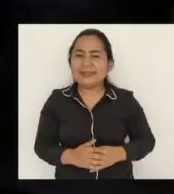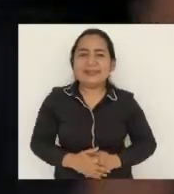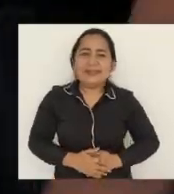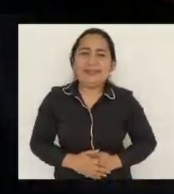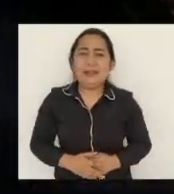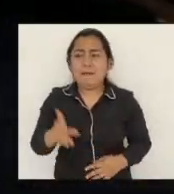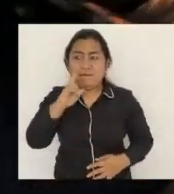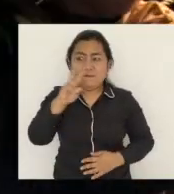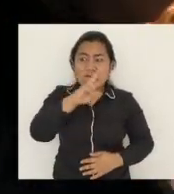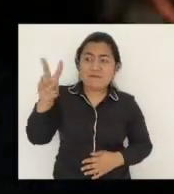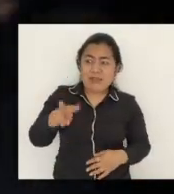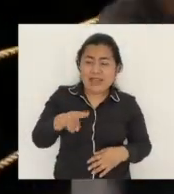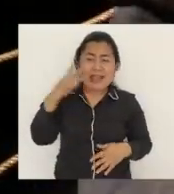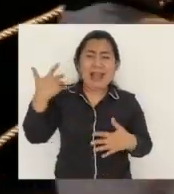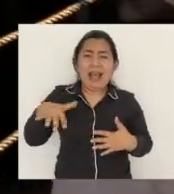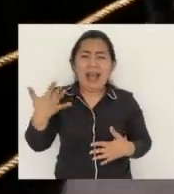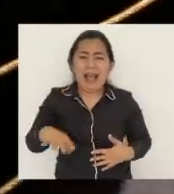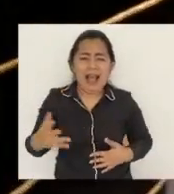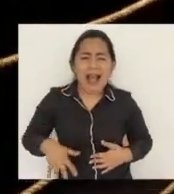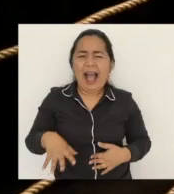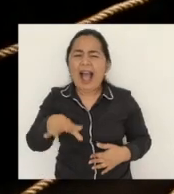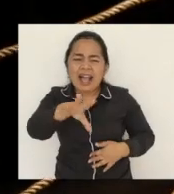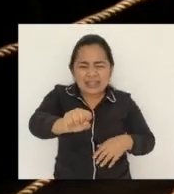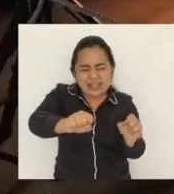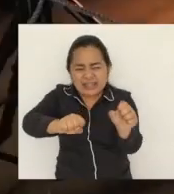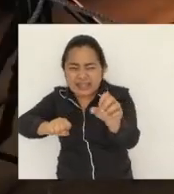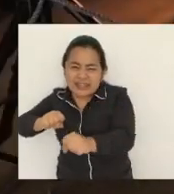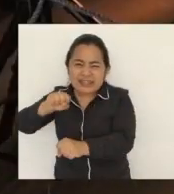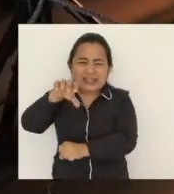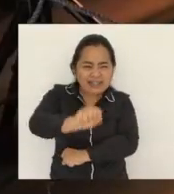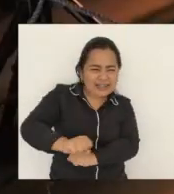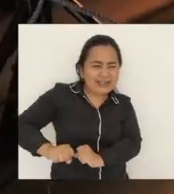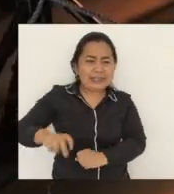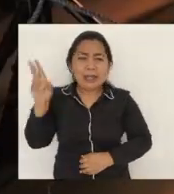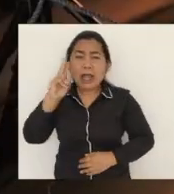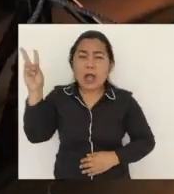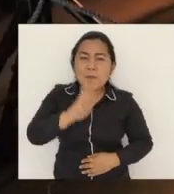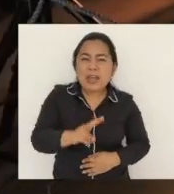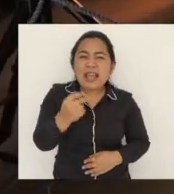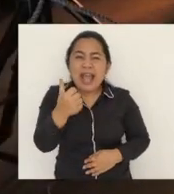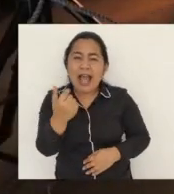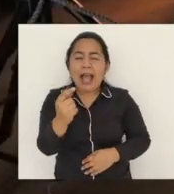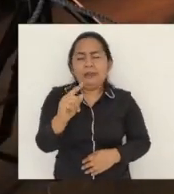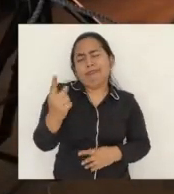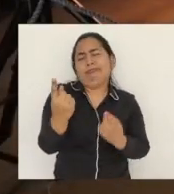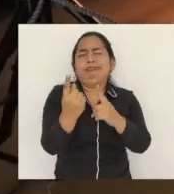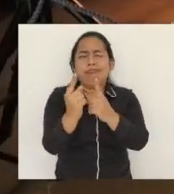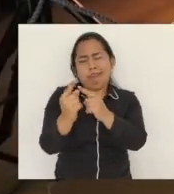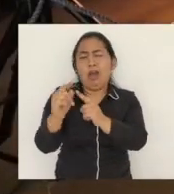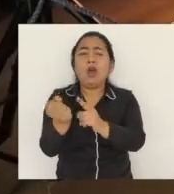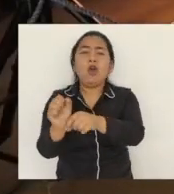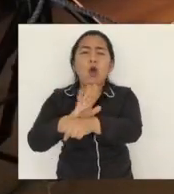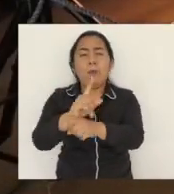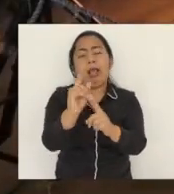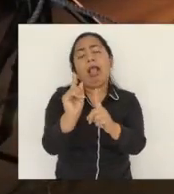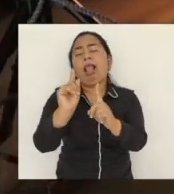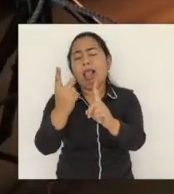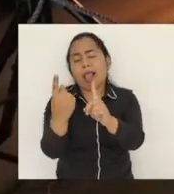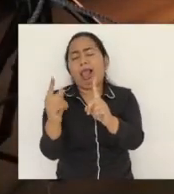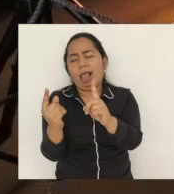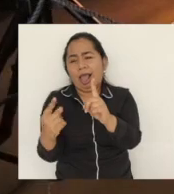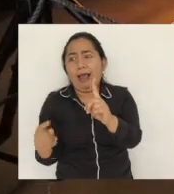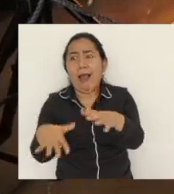abajo! ¡Mírenlo! ¡Miren cómo le coge la retaguardia! ¡Y miren cómo está derrotando al COVID!